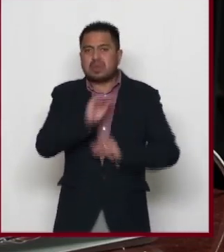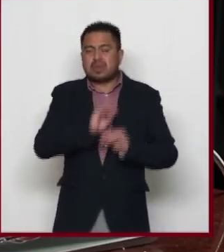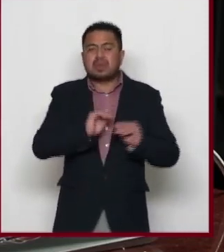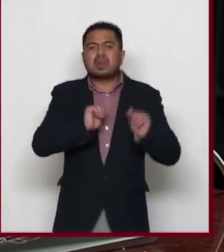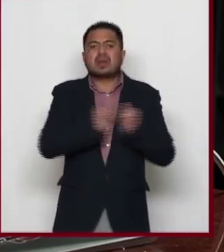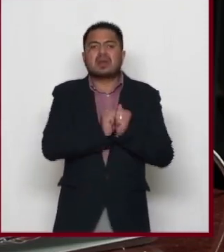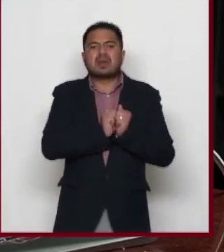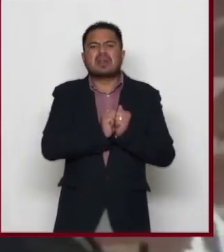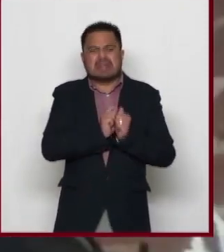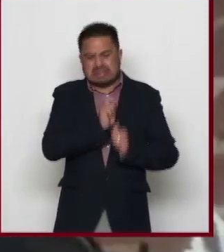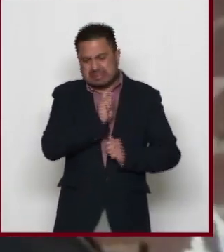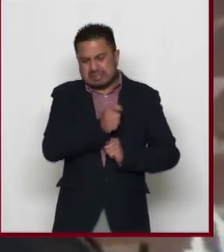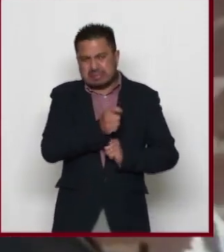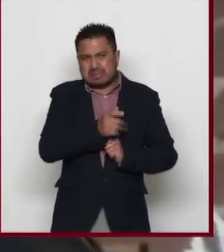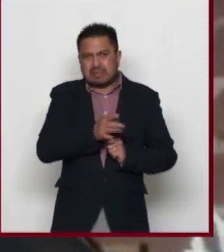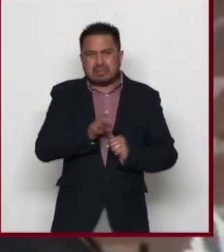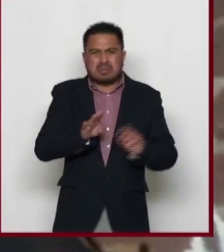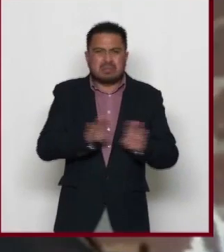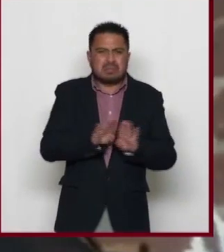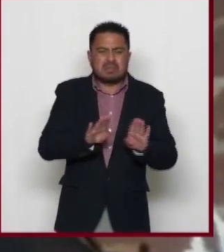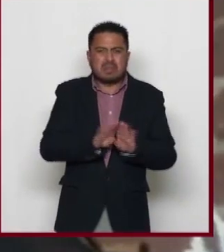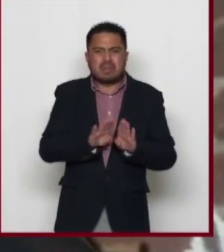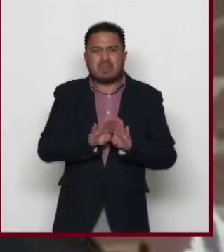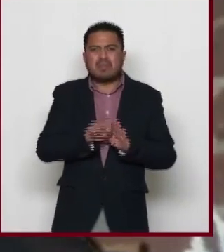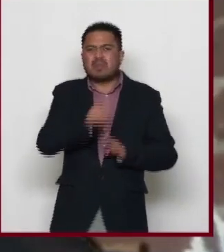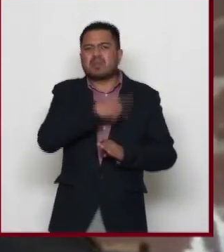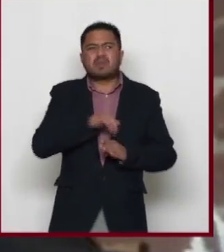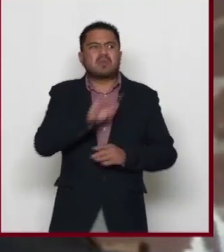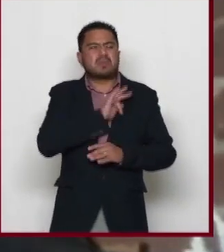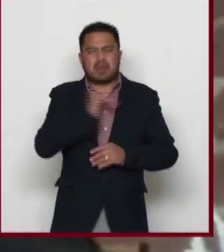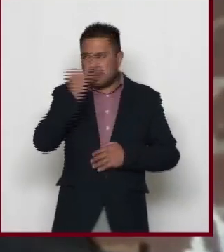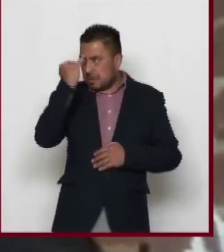de la inercia. Esto es, que un cuerpo en movimiento, que es